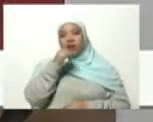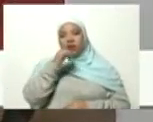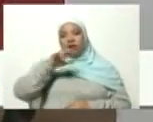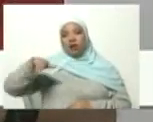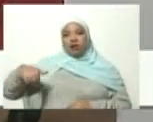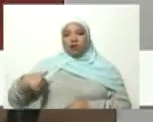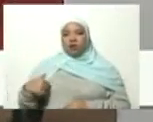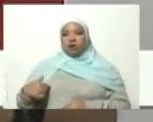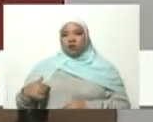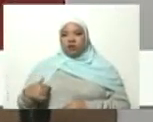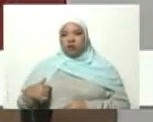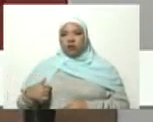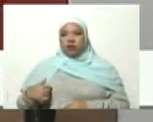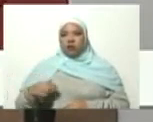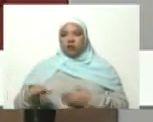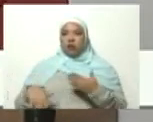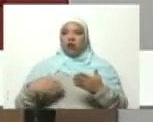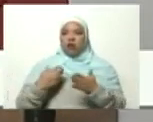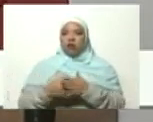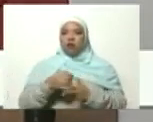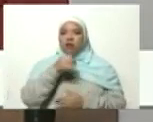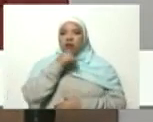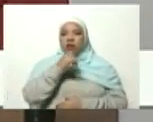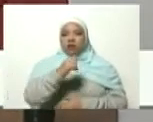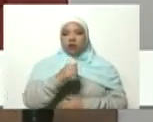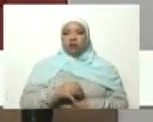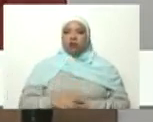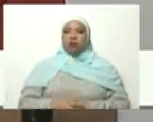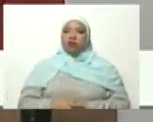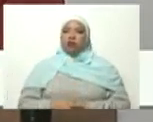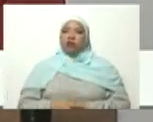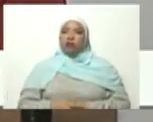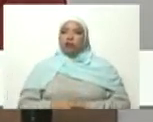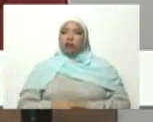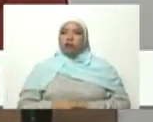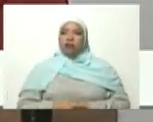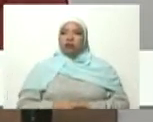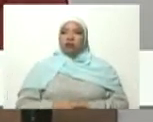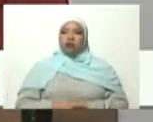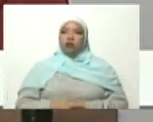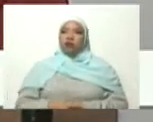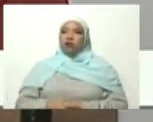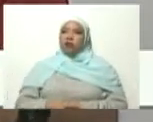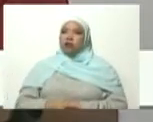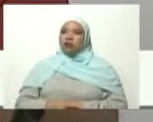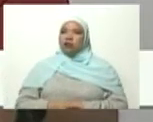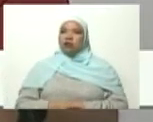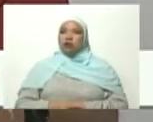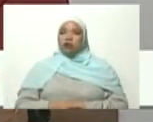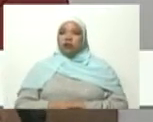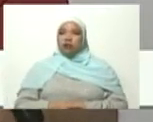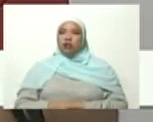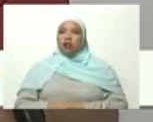nosotros a presentar la propuesta. Habrá seguramente gente allí que